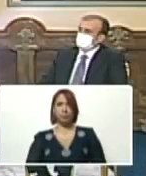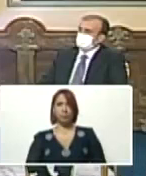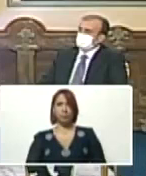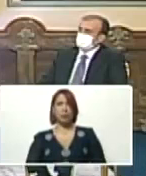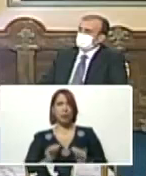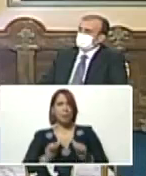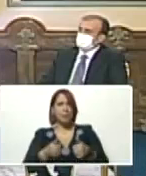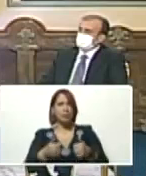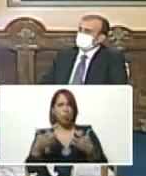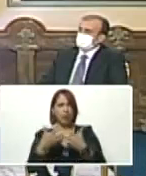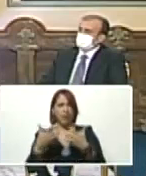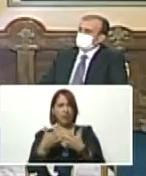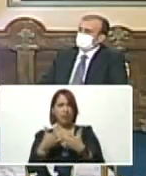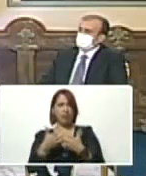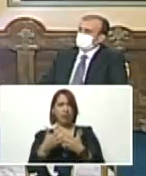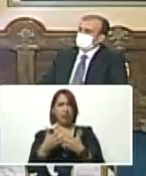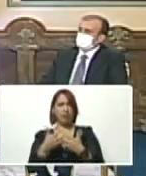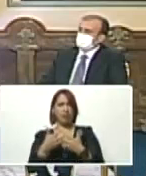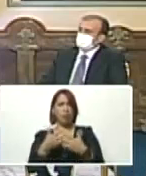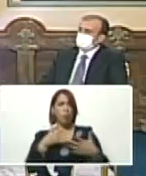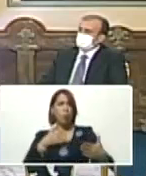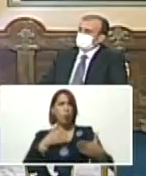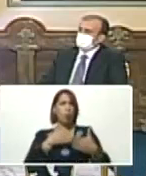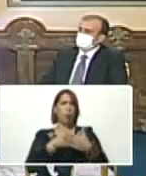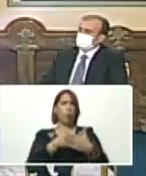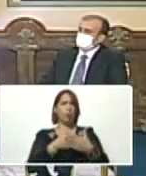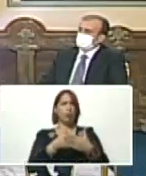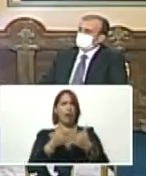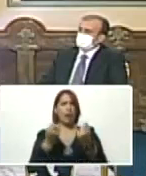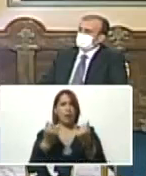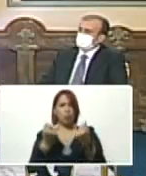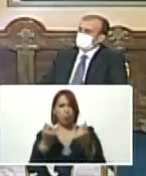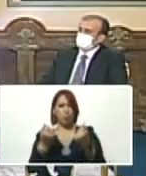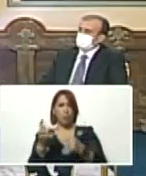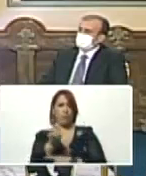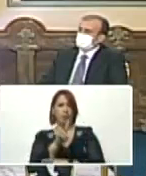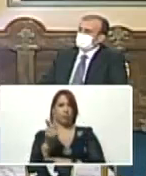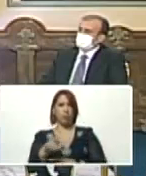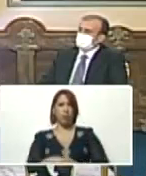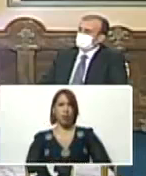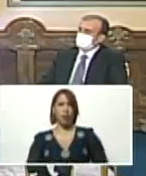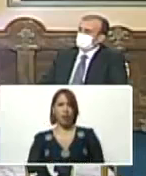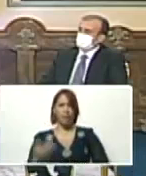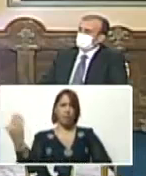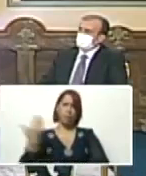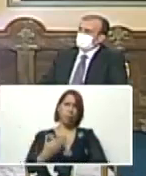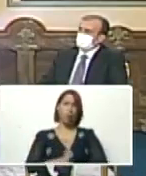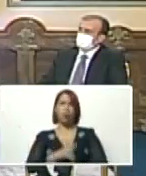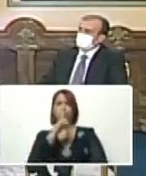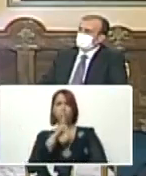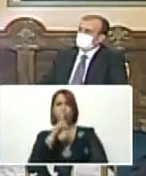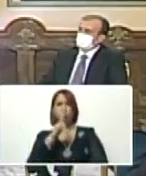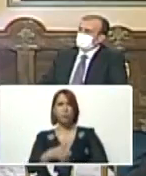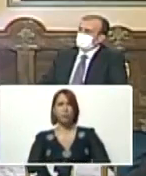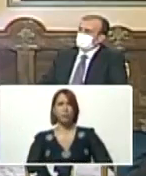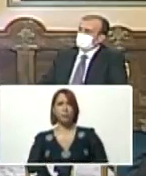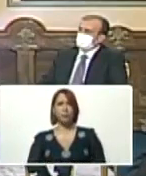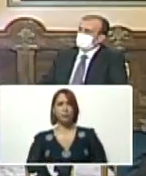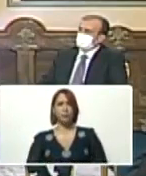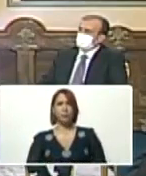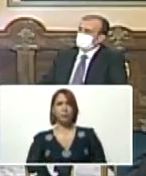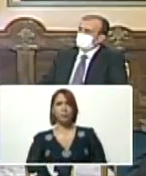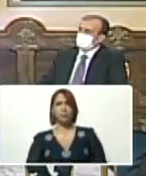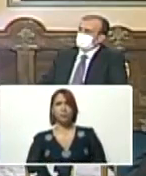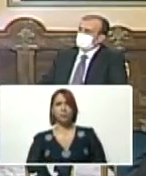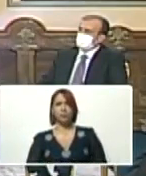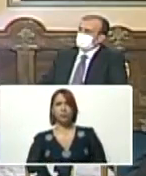Comenzó una guerra contra la economía venezolana, sanciones criminales pedidas por